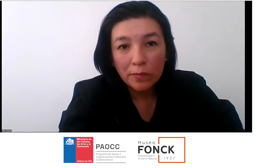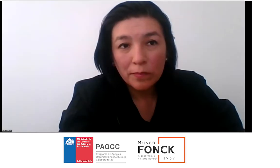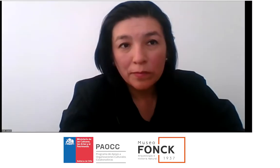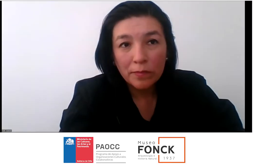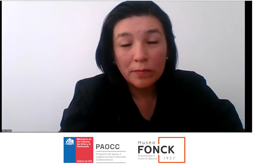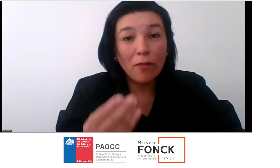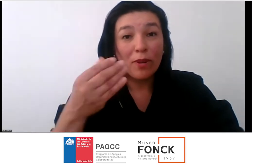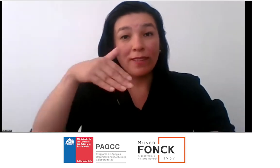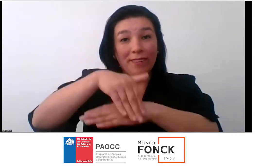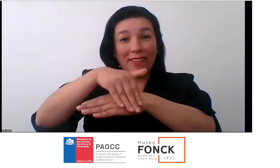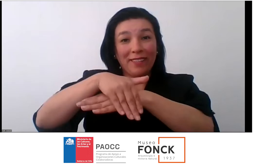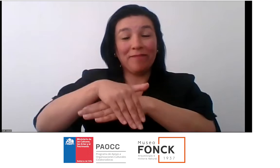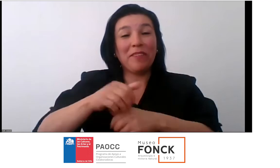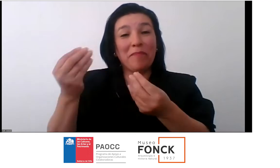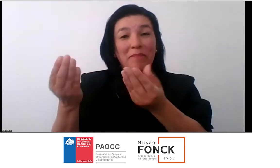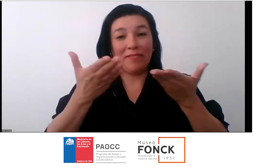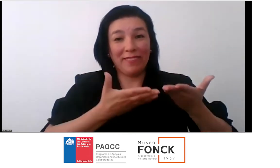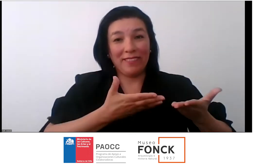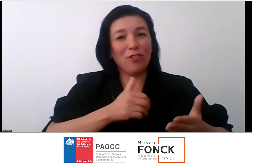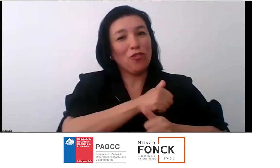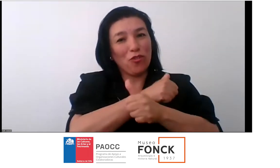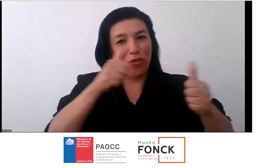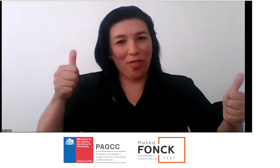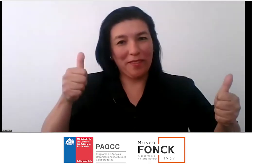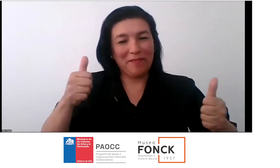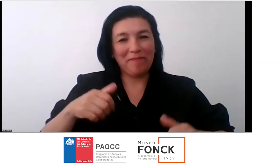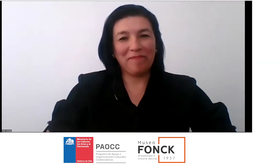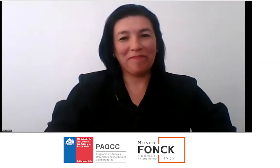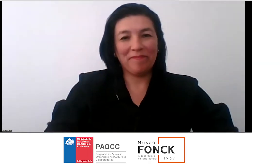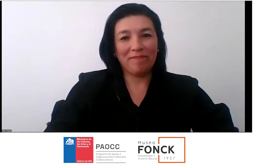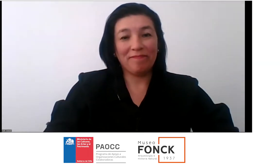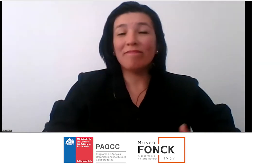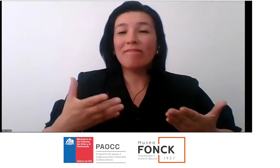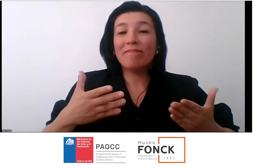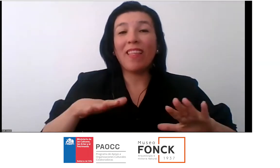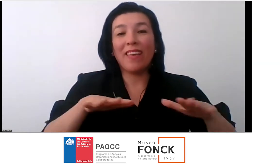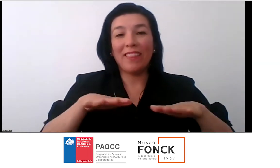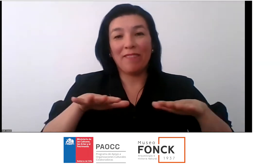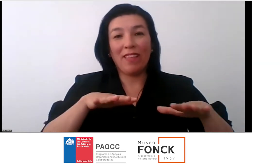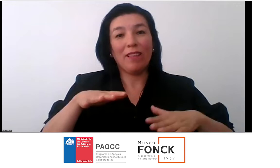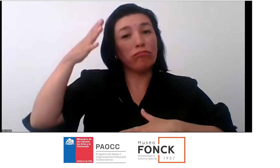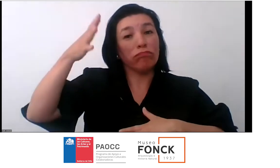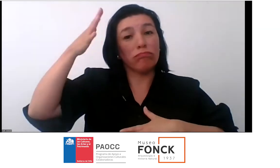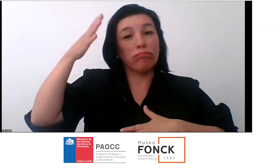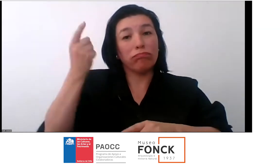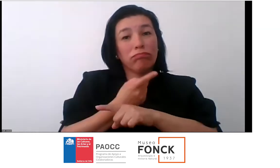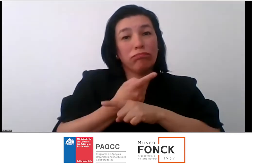Buenas tardes, bienvenidos todos y todas a esta actividad, charla